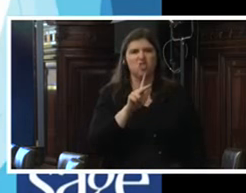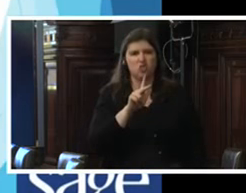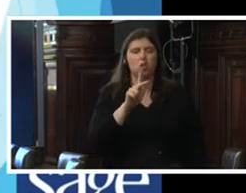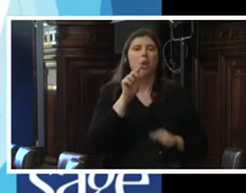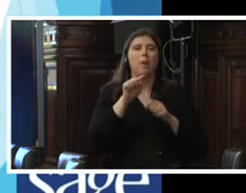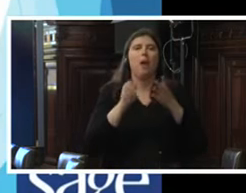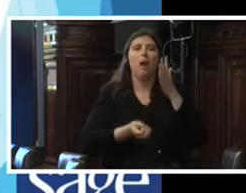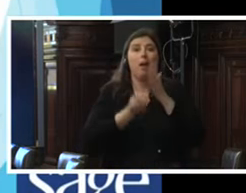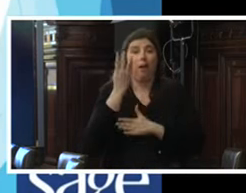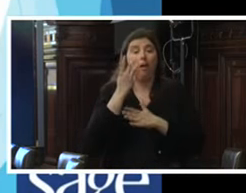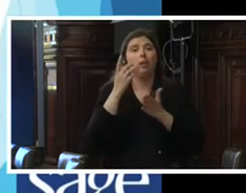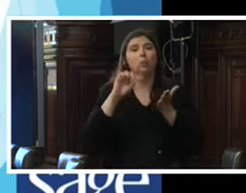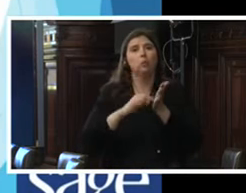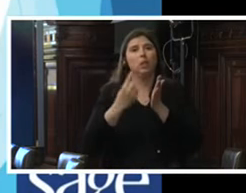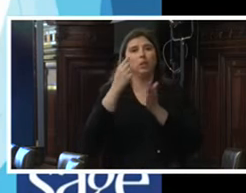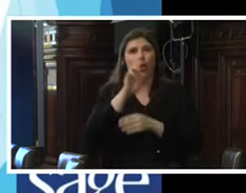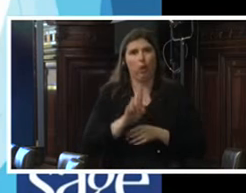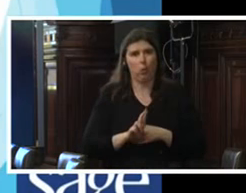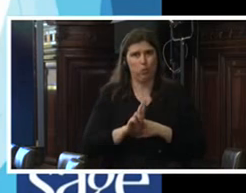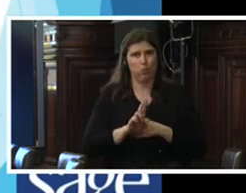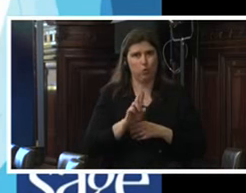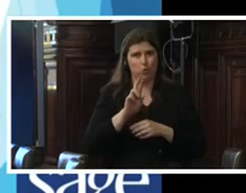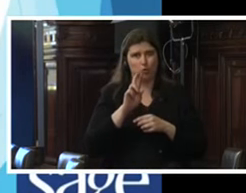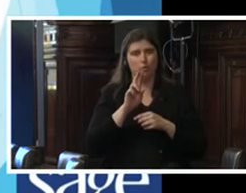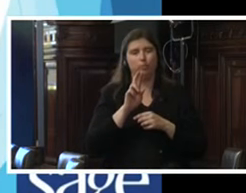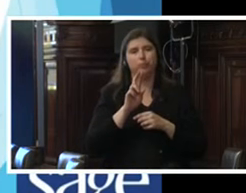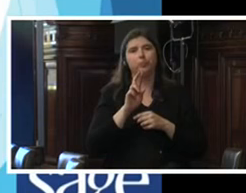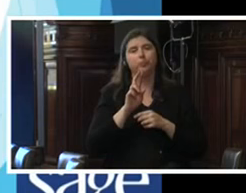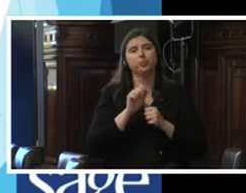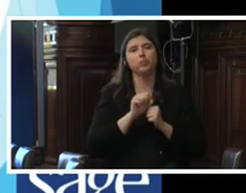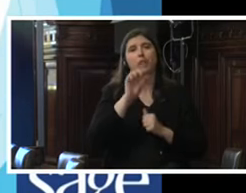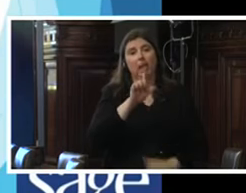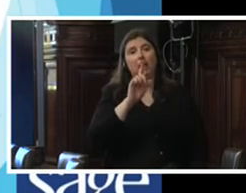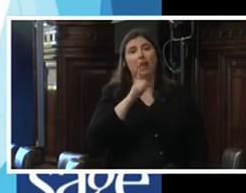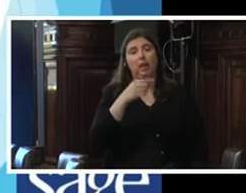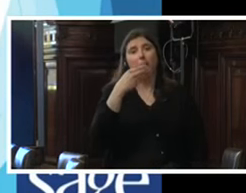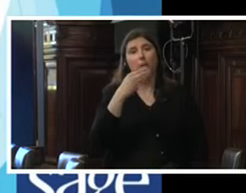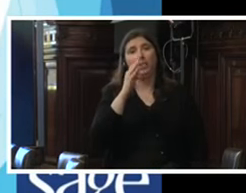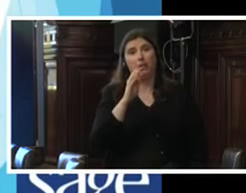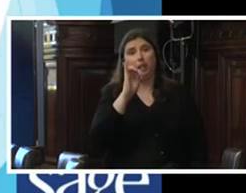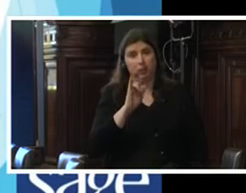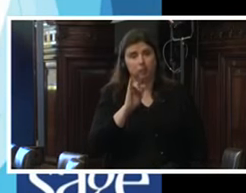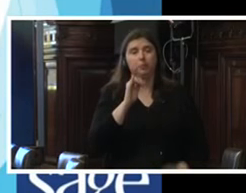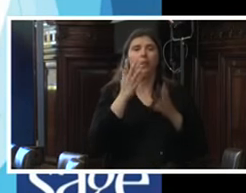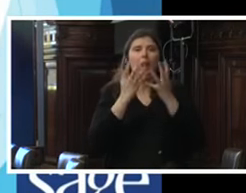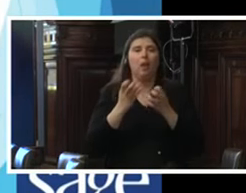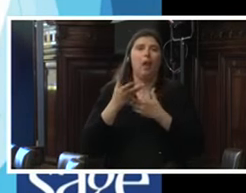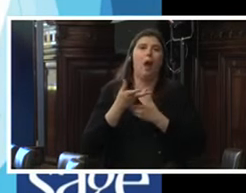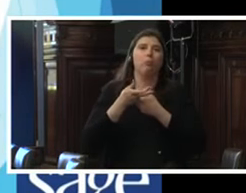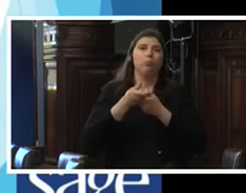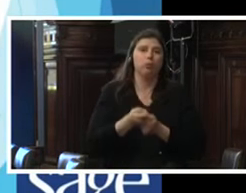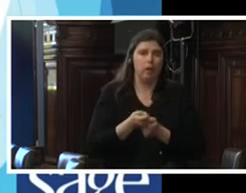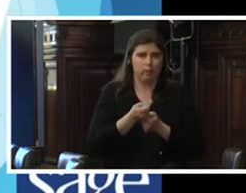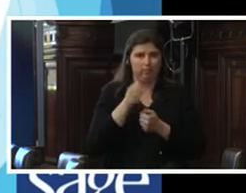en el centro del folk estación se pueden ir en servicios del work en probar el propio ambiente adecuado